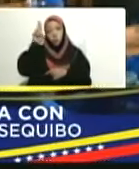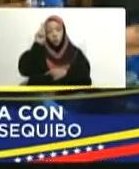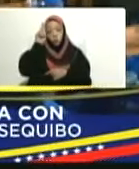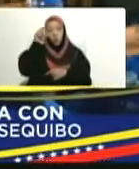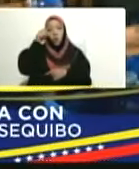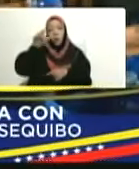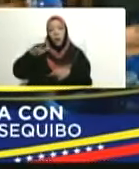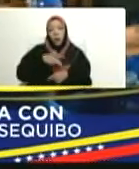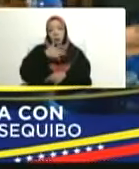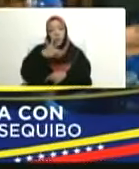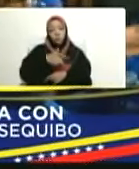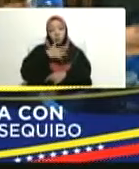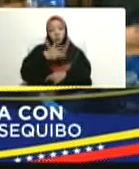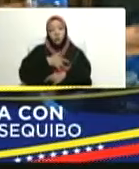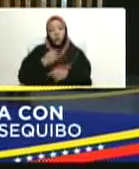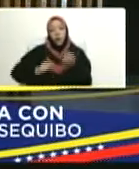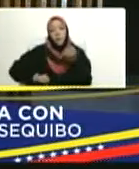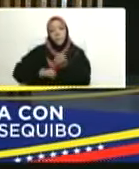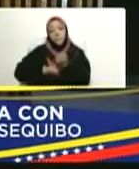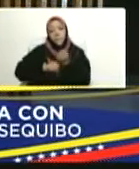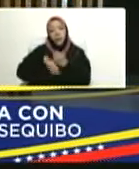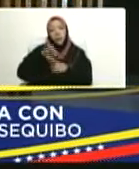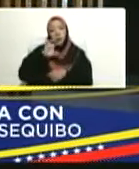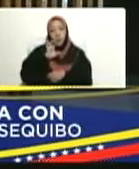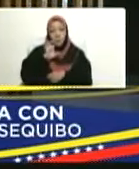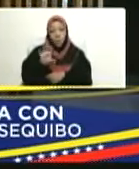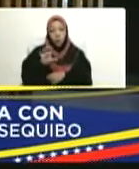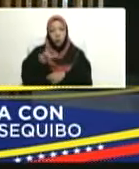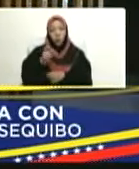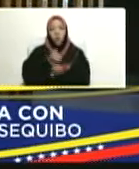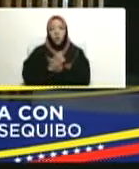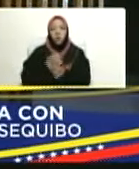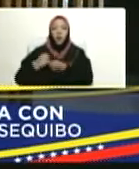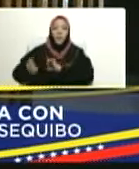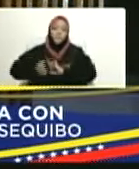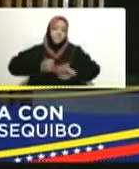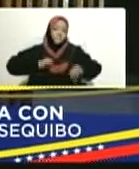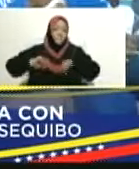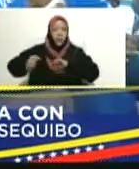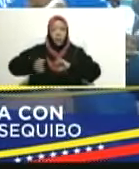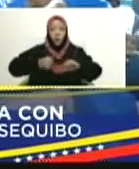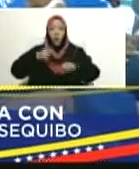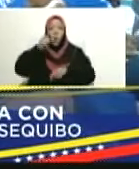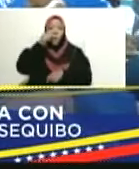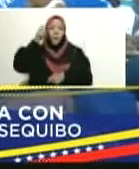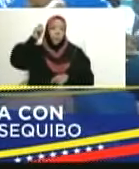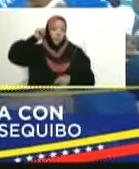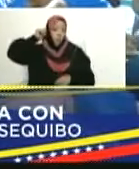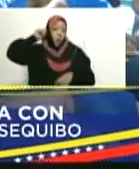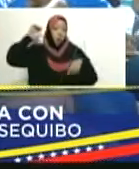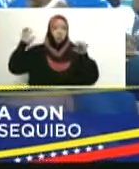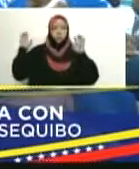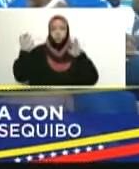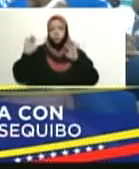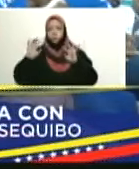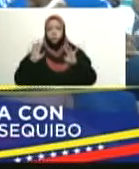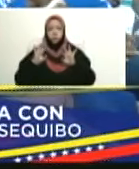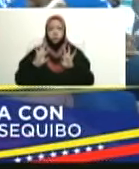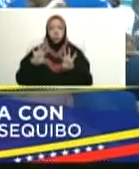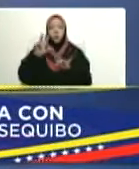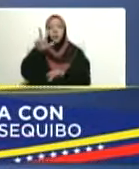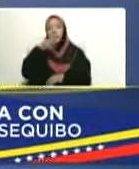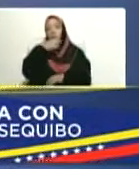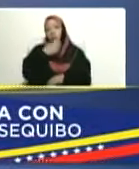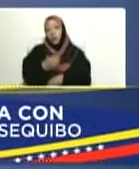la emoción, con la pasión patria a movilizar a millones de hombres y mujeres para el 3